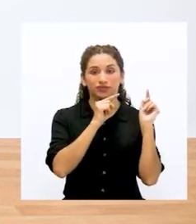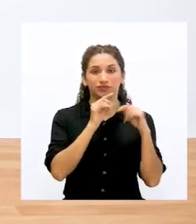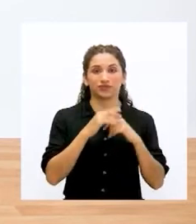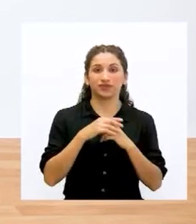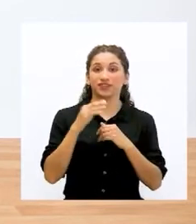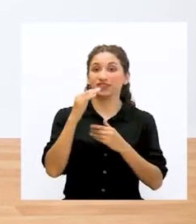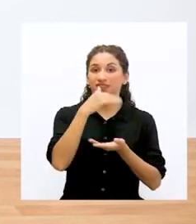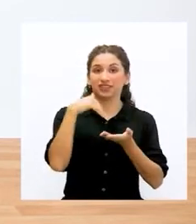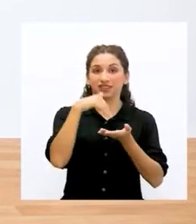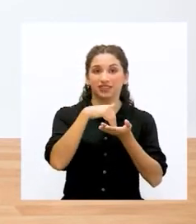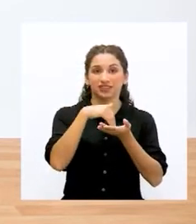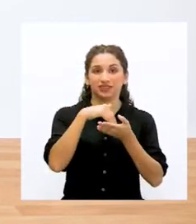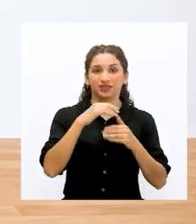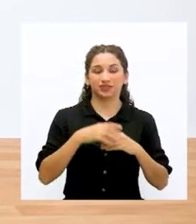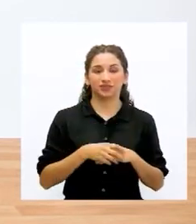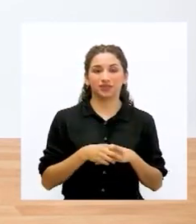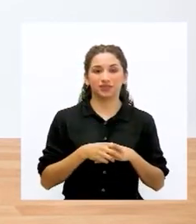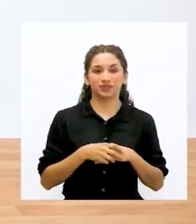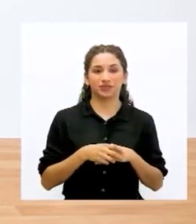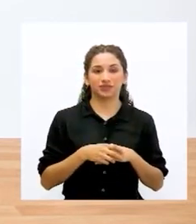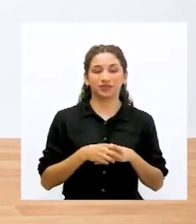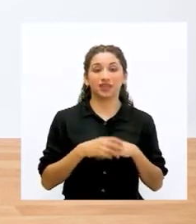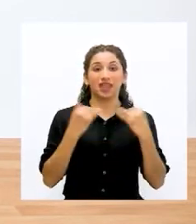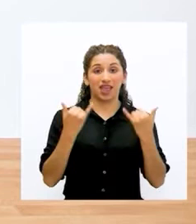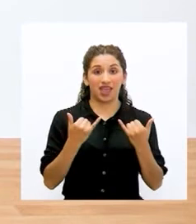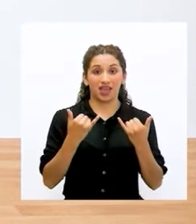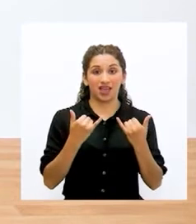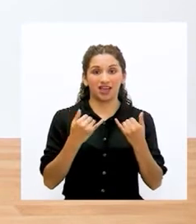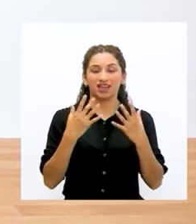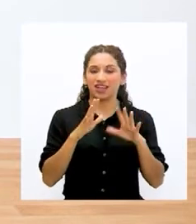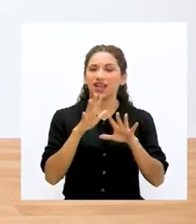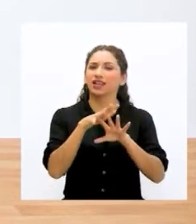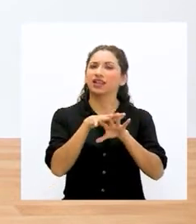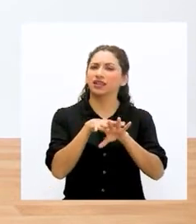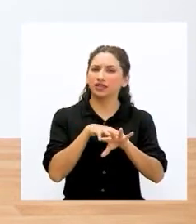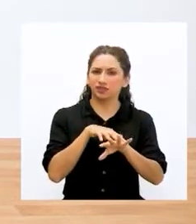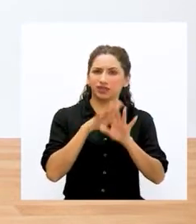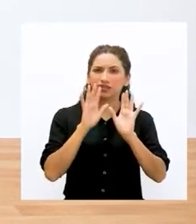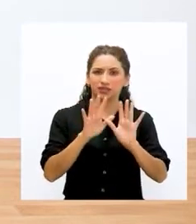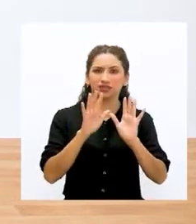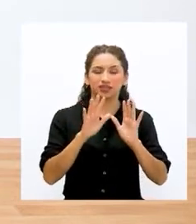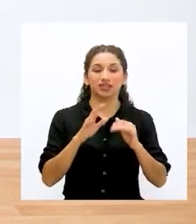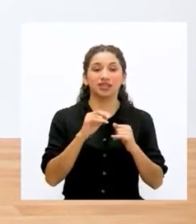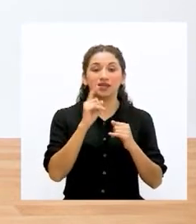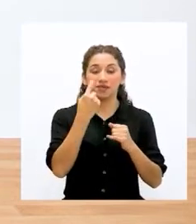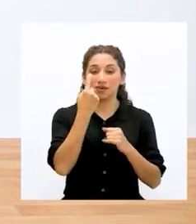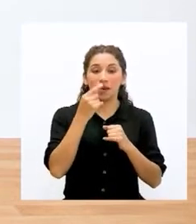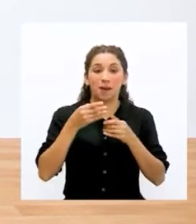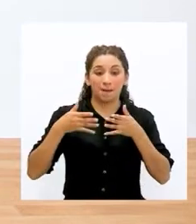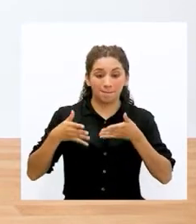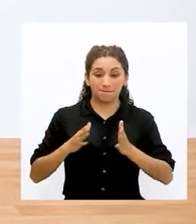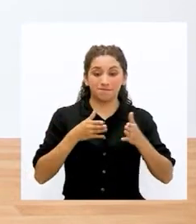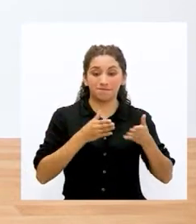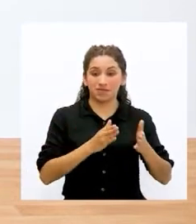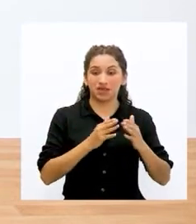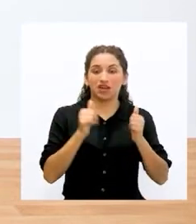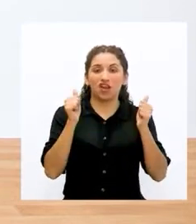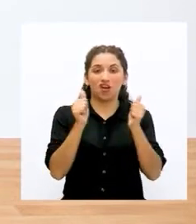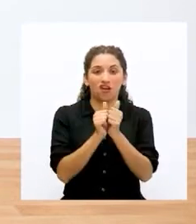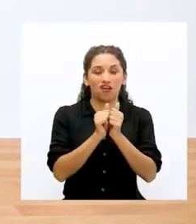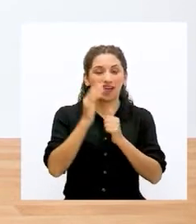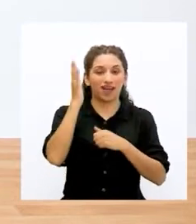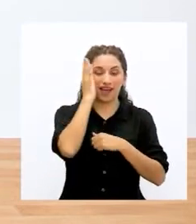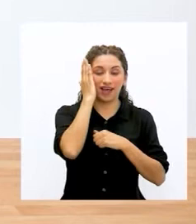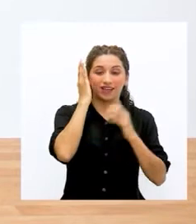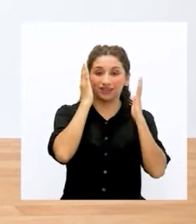Y centro. Ahora, despacito nada más. Vamos a juntar las piernas con la cabeza